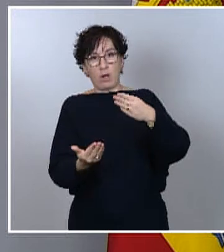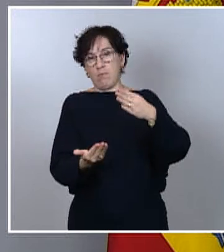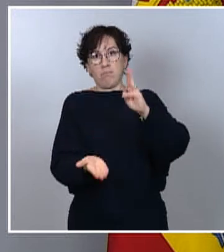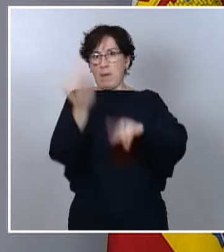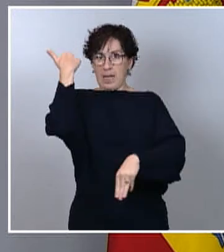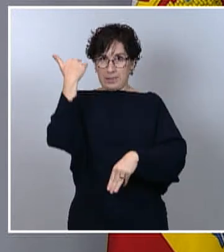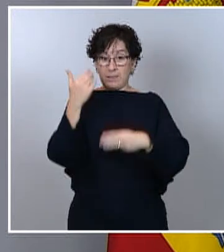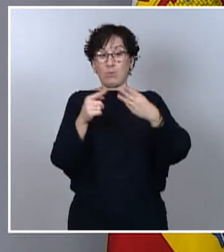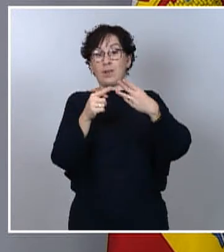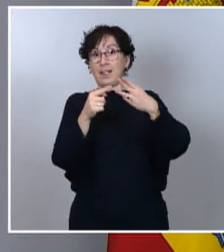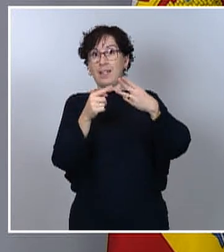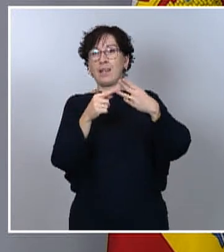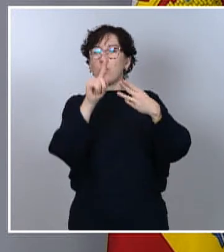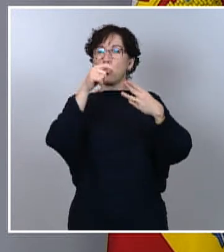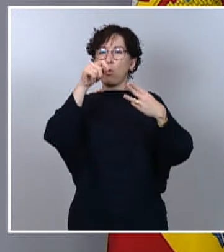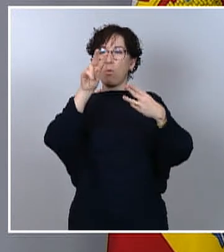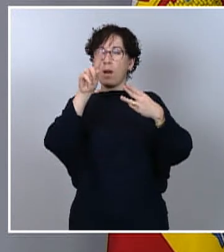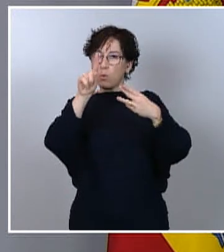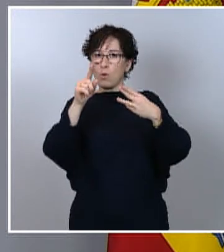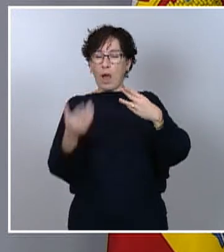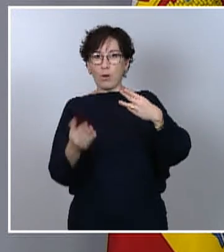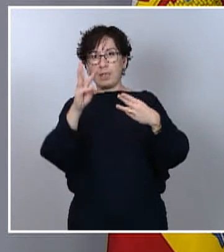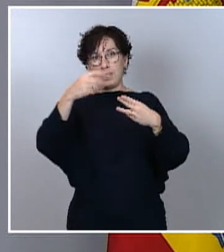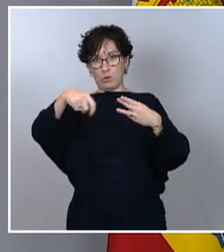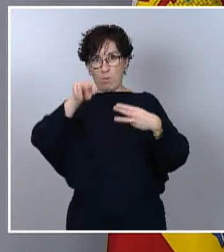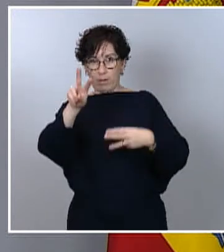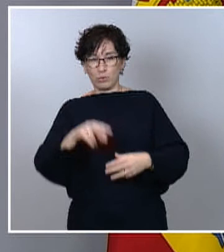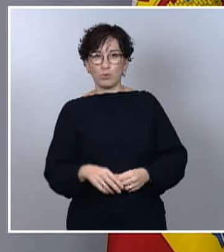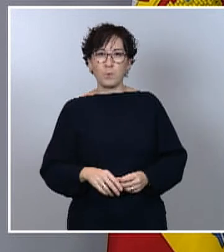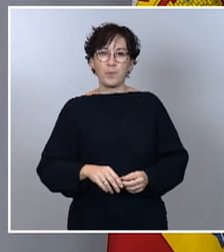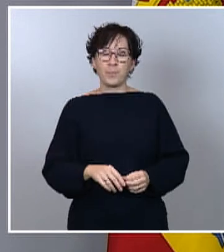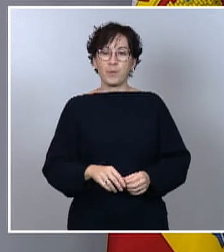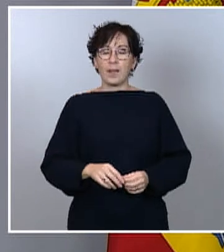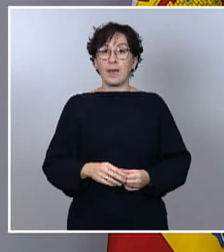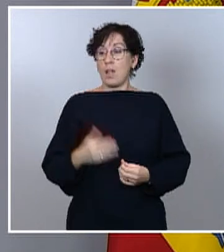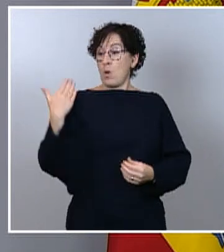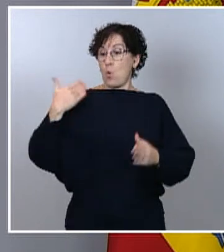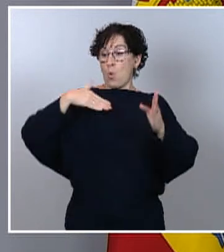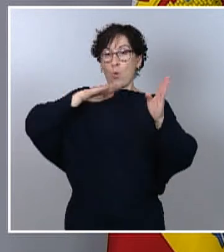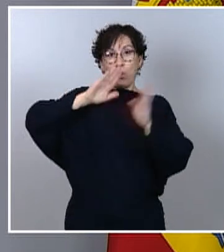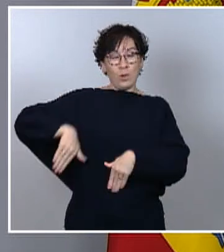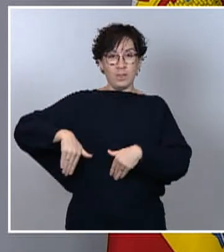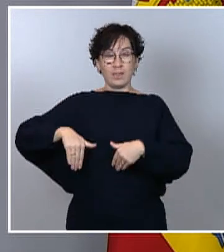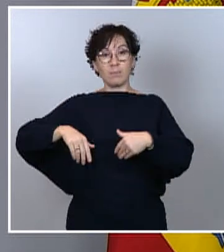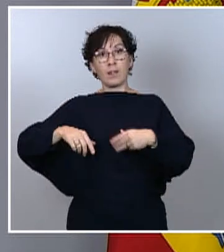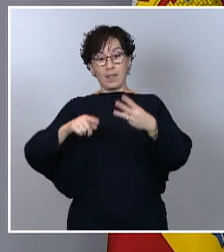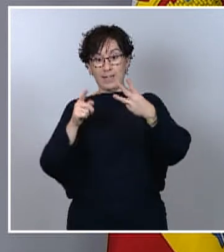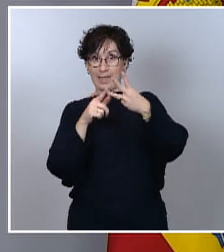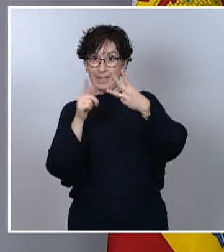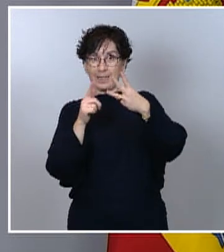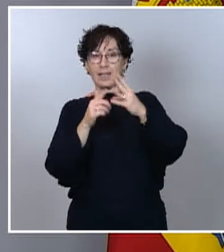al 1,1%. Si recuerdan, en la última comparecencia de la ronda 3 hablábamos también de